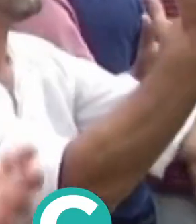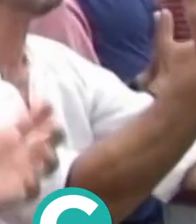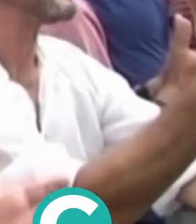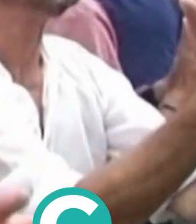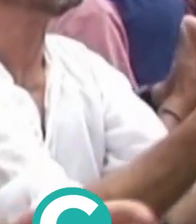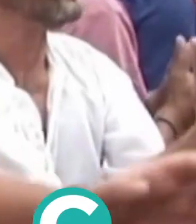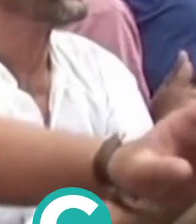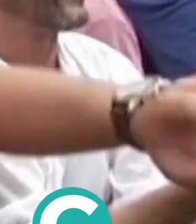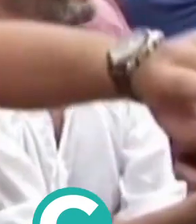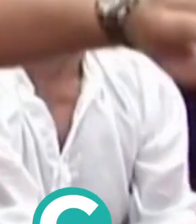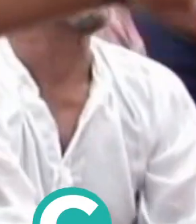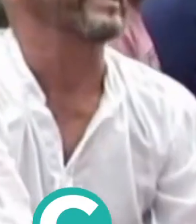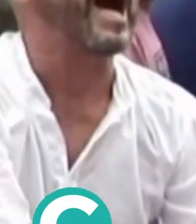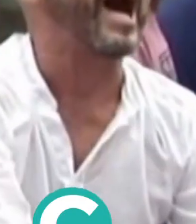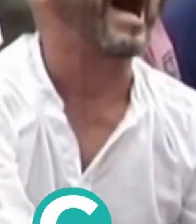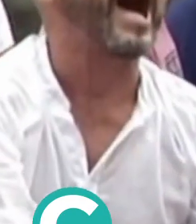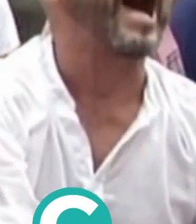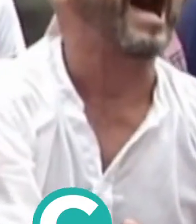provocándole a los vientos el salto